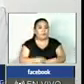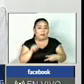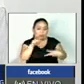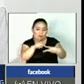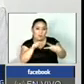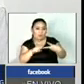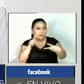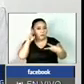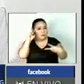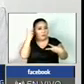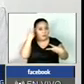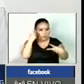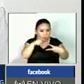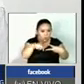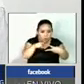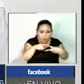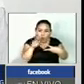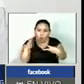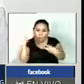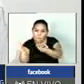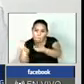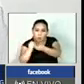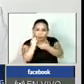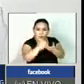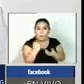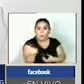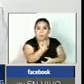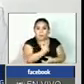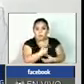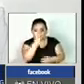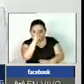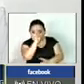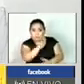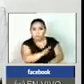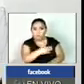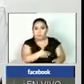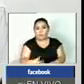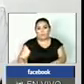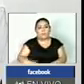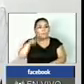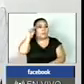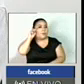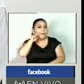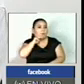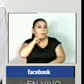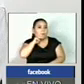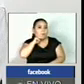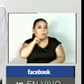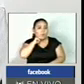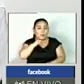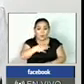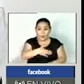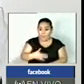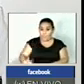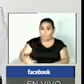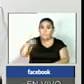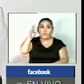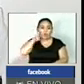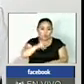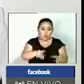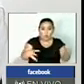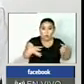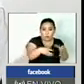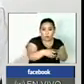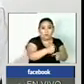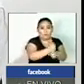se demuestra la fidelización de los ciudadanos al presidente. El presidente tiene afianzados al 50%